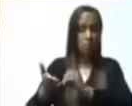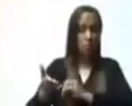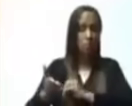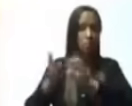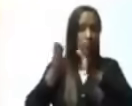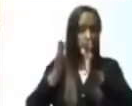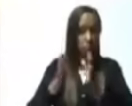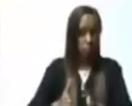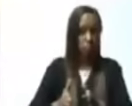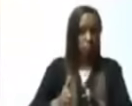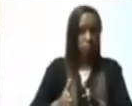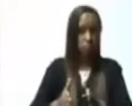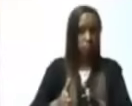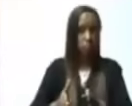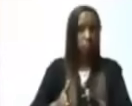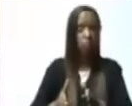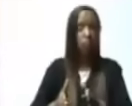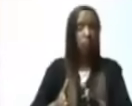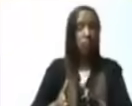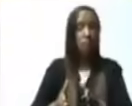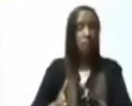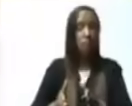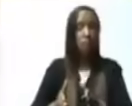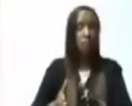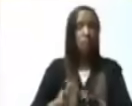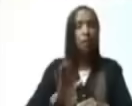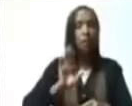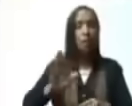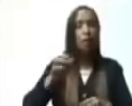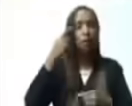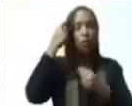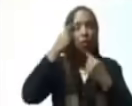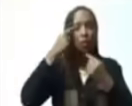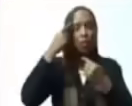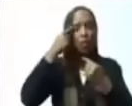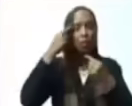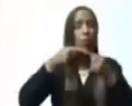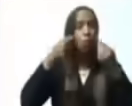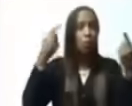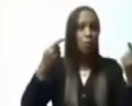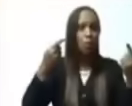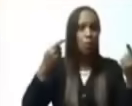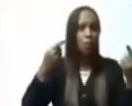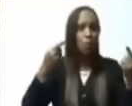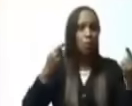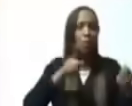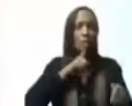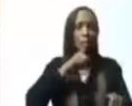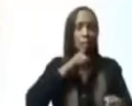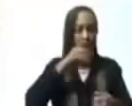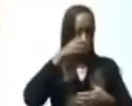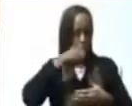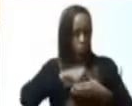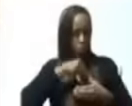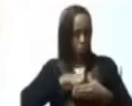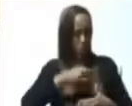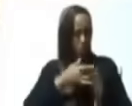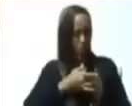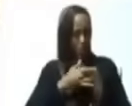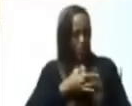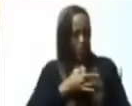este punto de vista en su fuero interno comparten las preocupaciones que nosotros